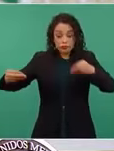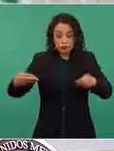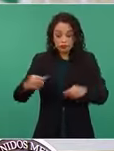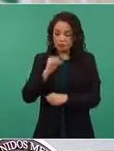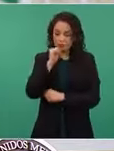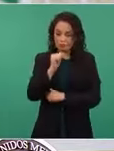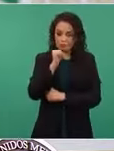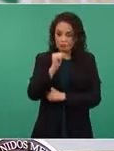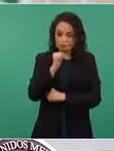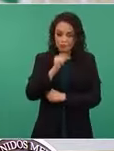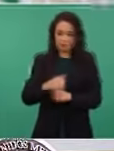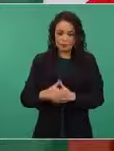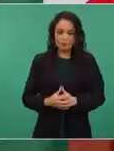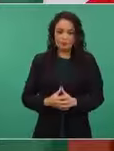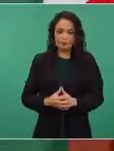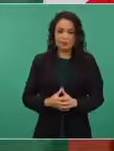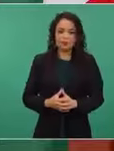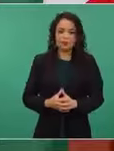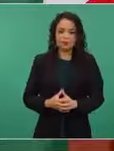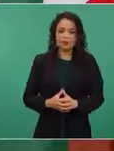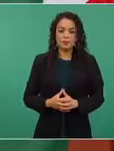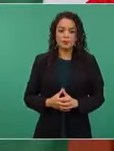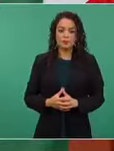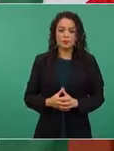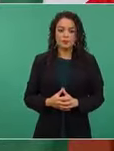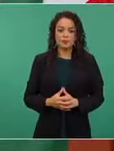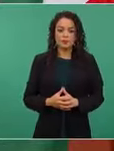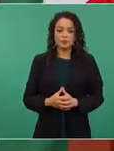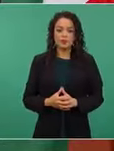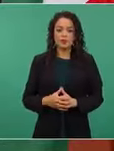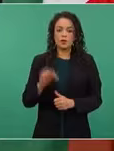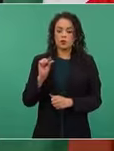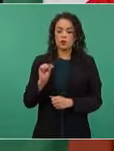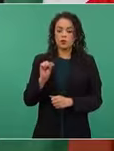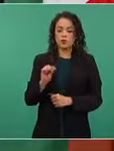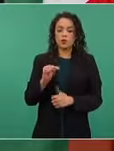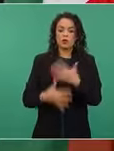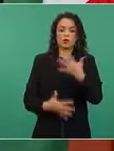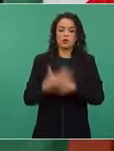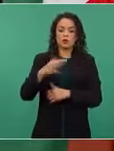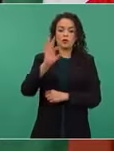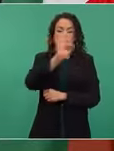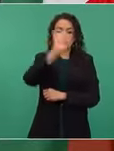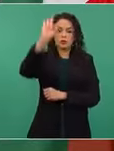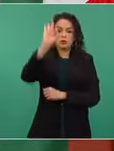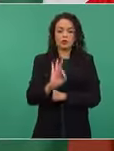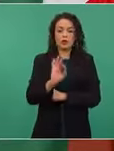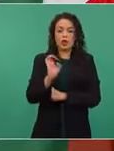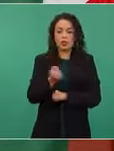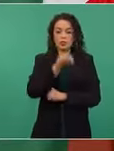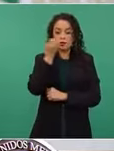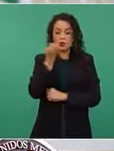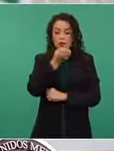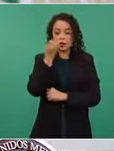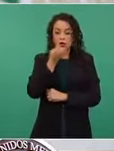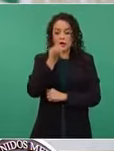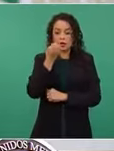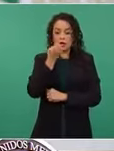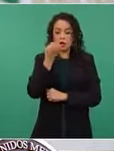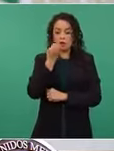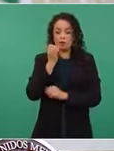las personas menores de edad. Tal es así que solamente punto 15 por ciento de las escuelas han tenido alguna